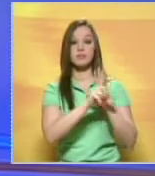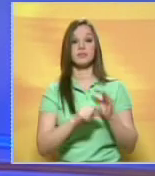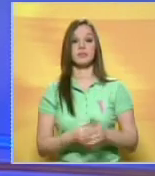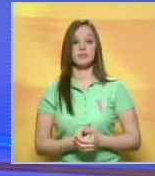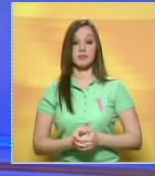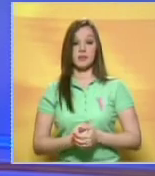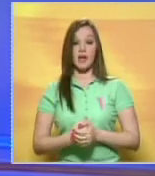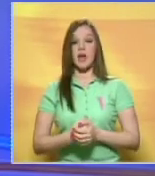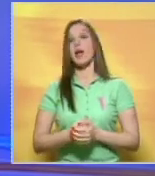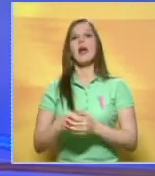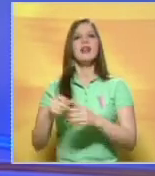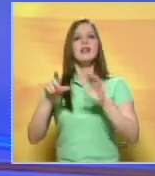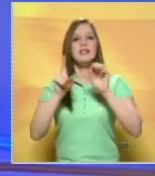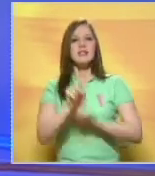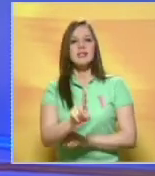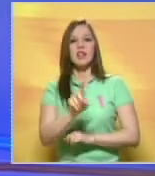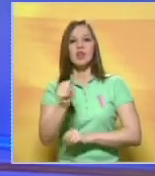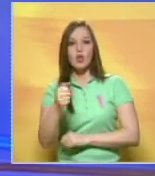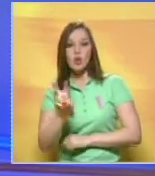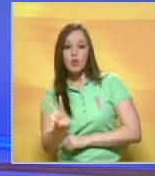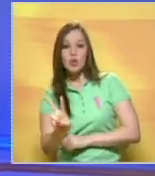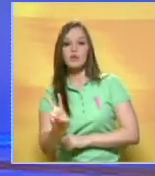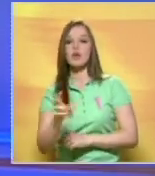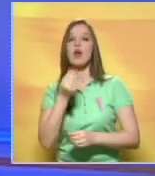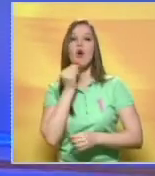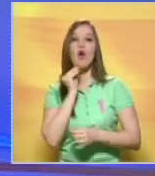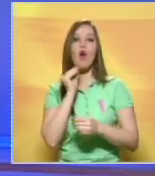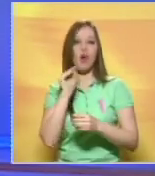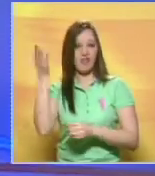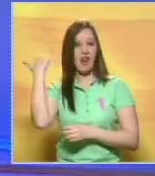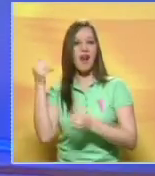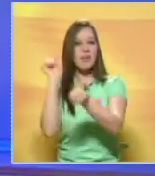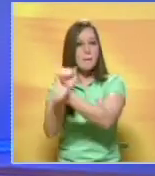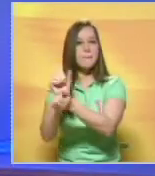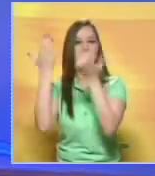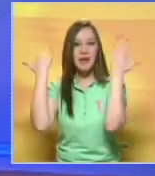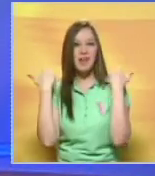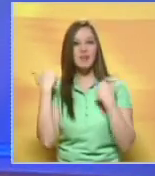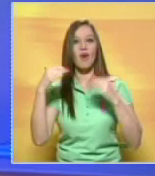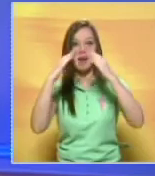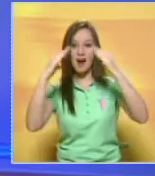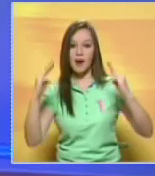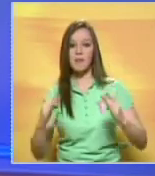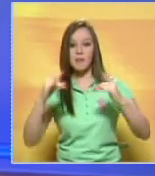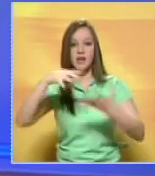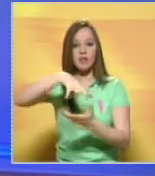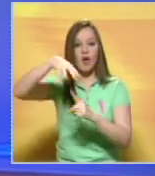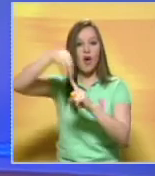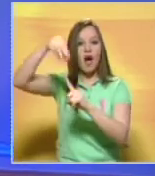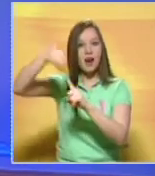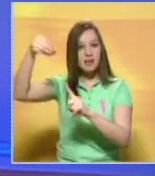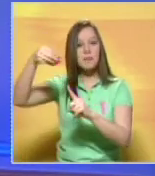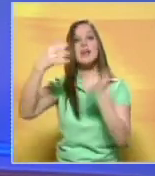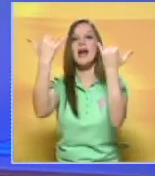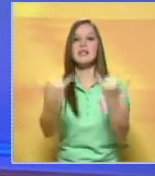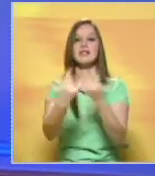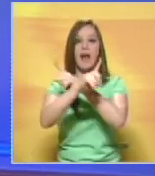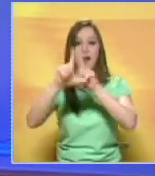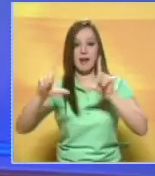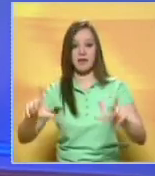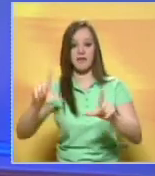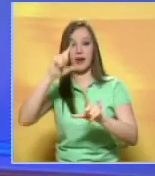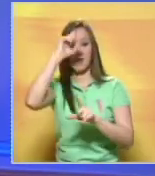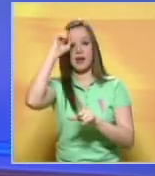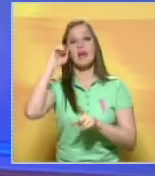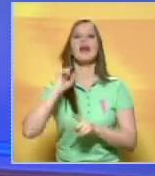En libertad plena quedaron 112 jóvenes que fueron detenidos el 8 de mayo en el campamento que estaba frente al PNUD en Altamira.